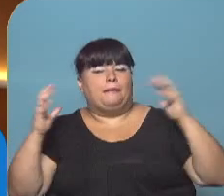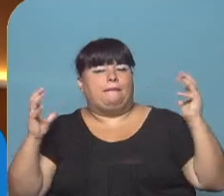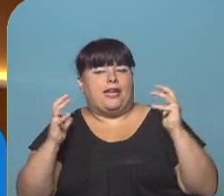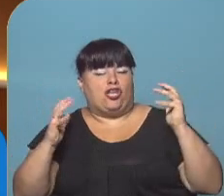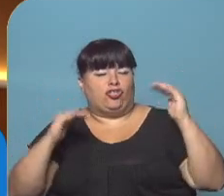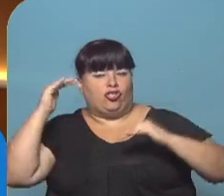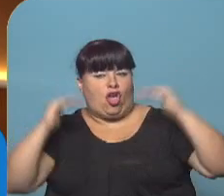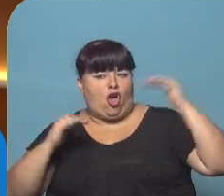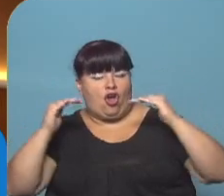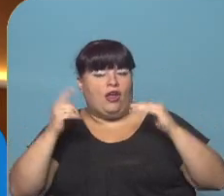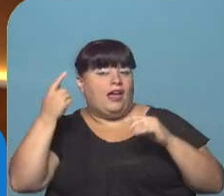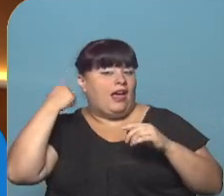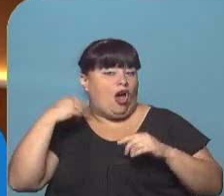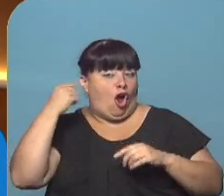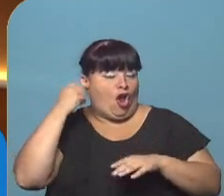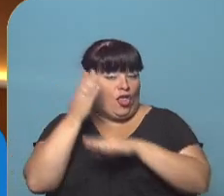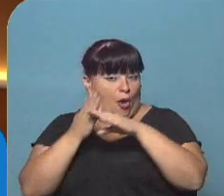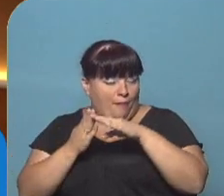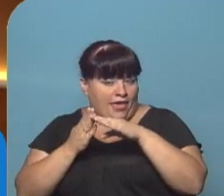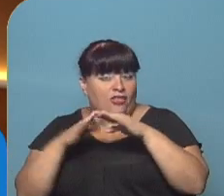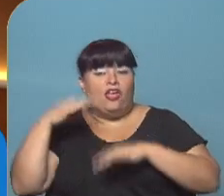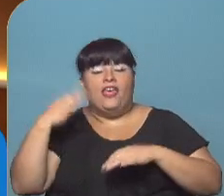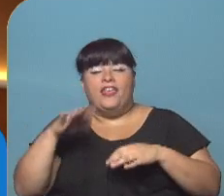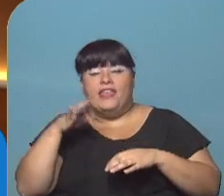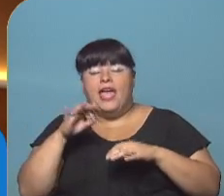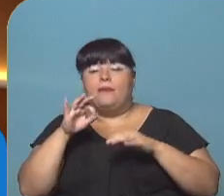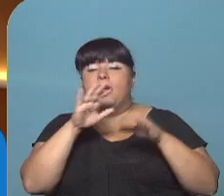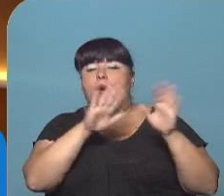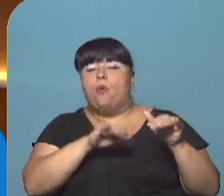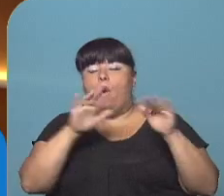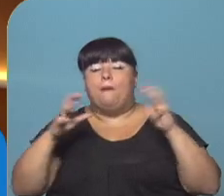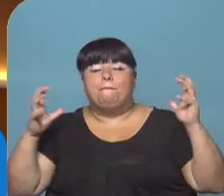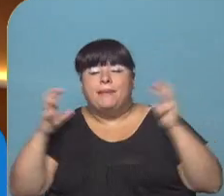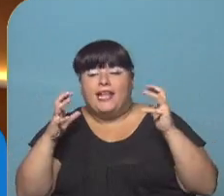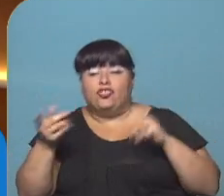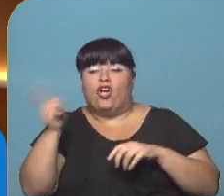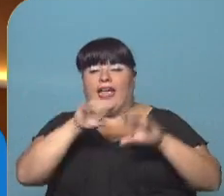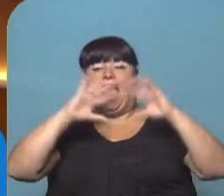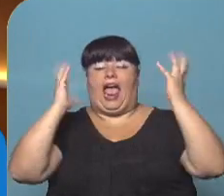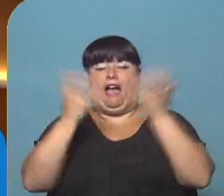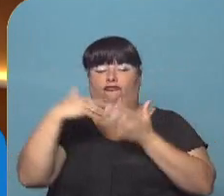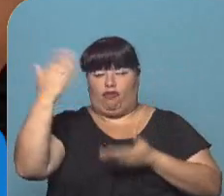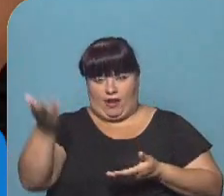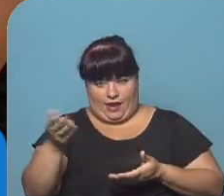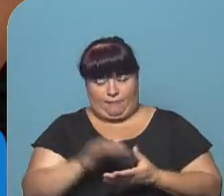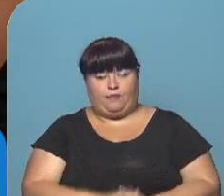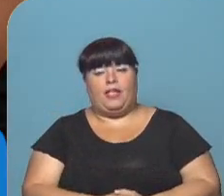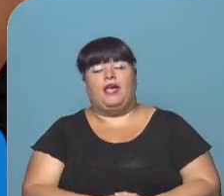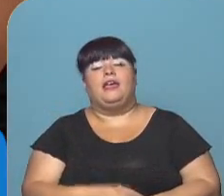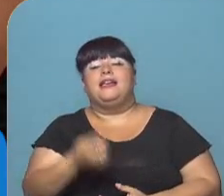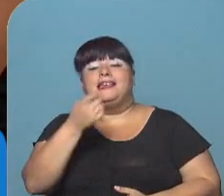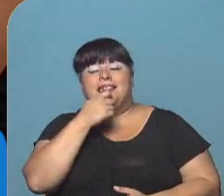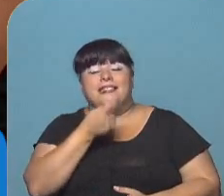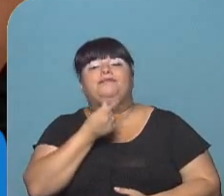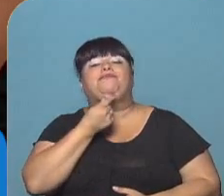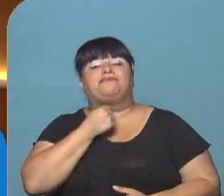presiones que hay entre la cavidad del oído medio, que tiene que tener la misma presión que la atmósfera. Cada vez que uno